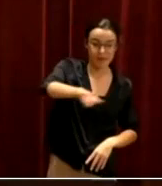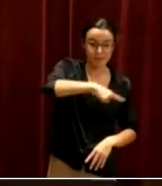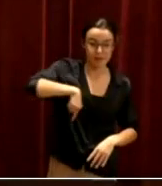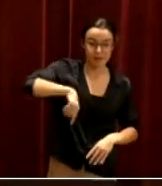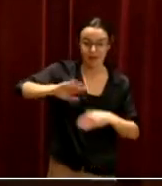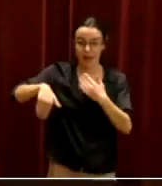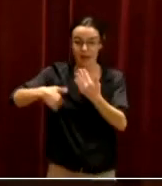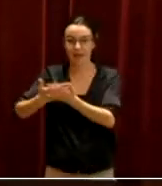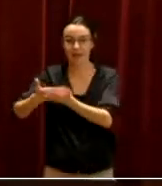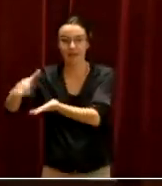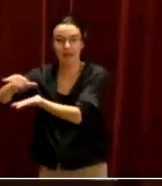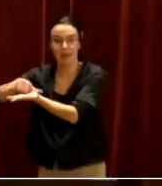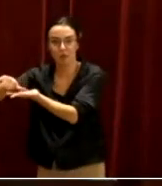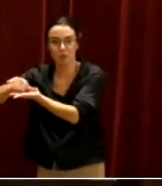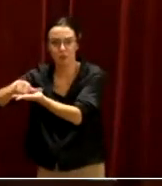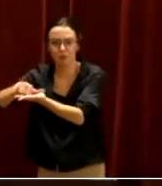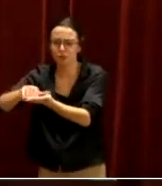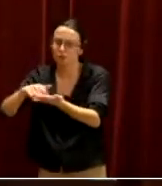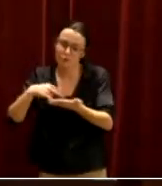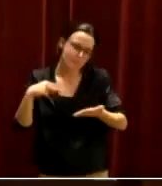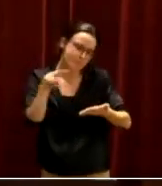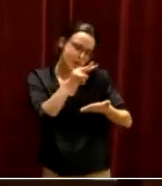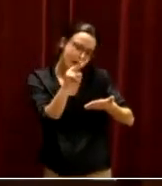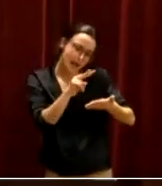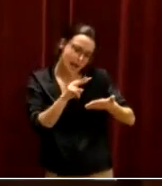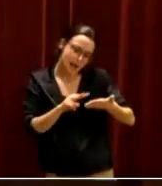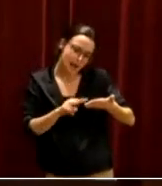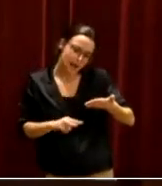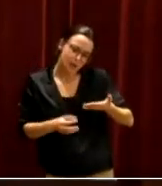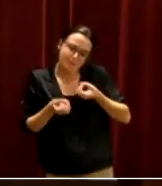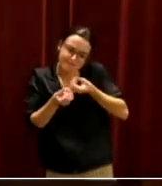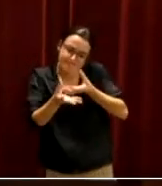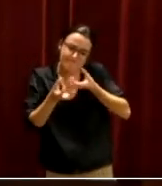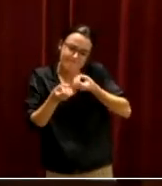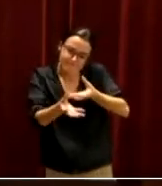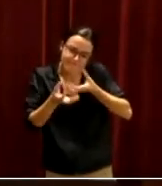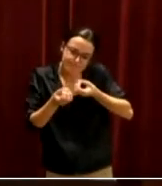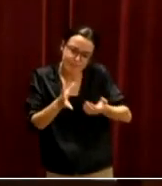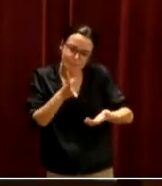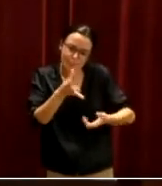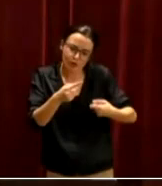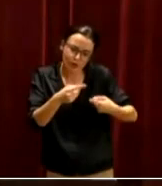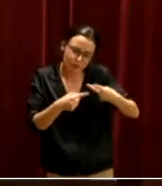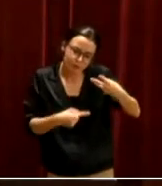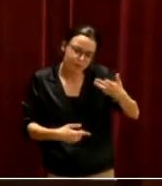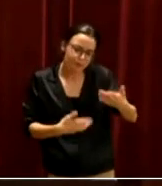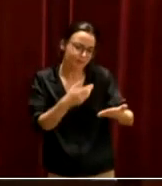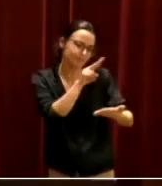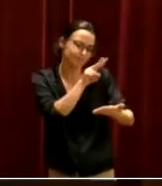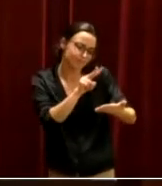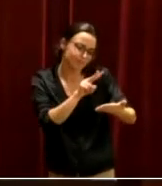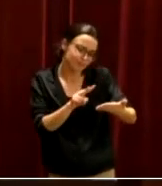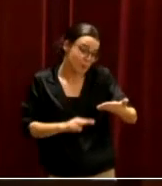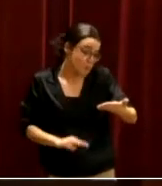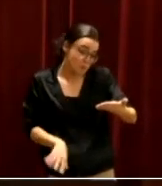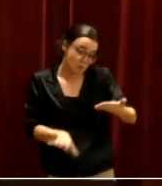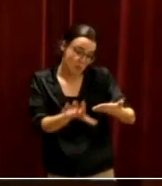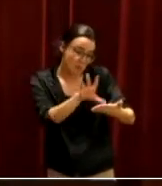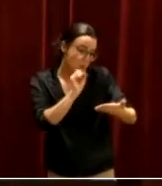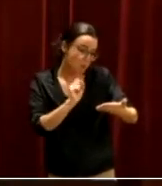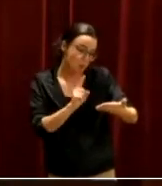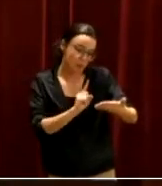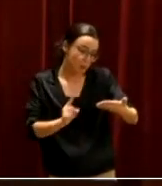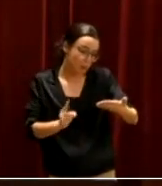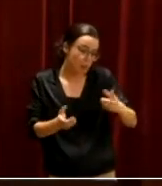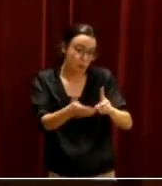exposición de motivos de estaa pnl y no encuentro en ella ni una sola razón lógica para seguir adelante con un proyecto que